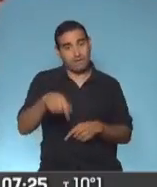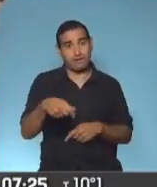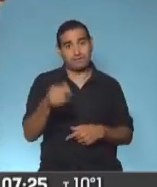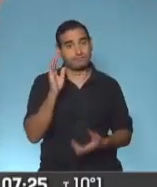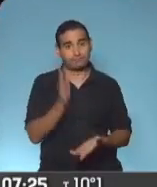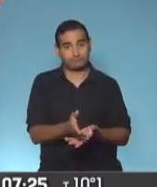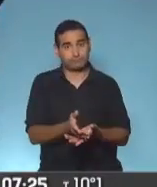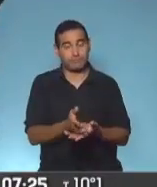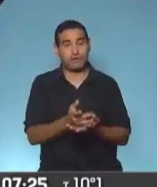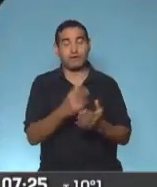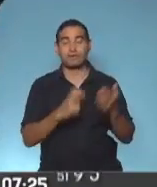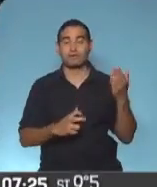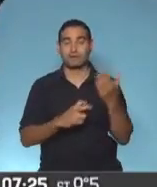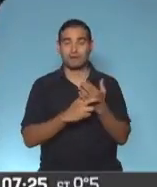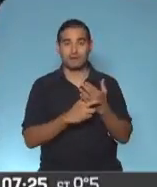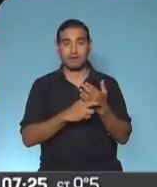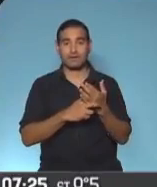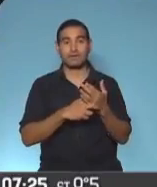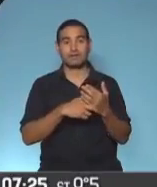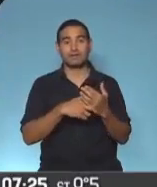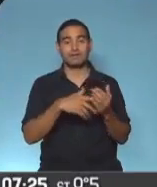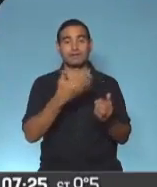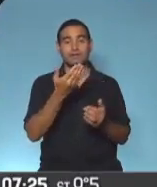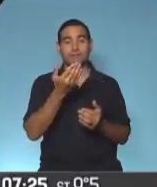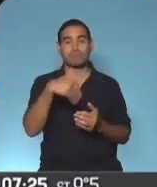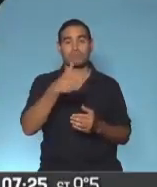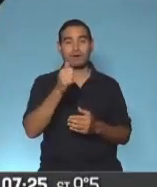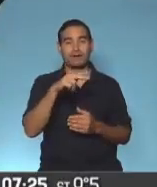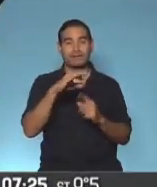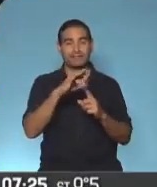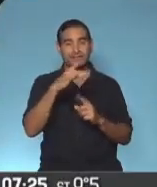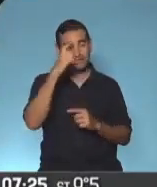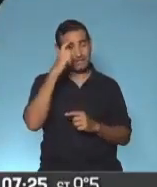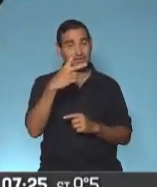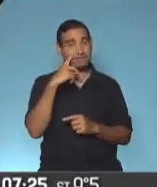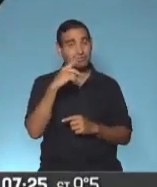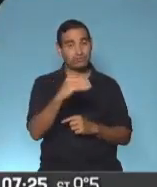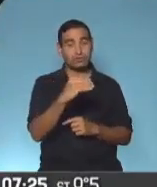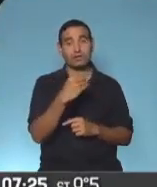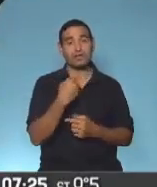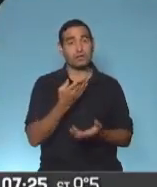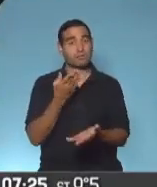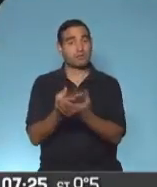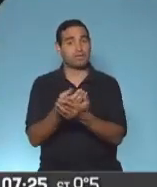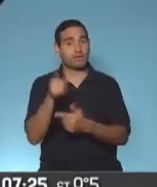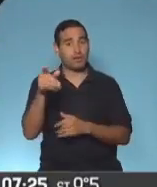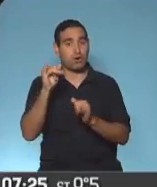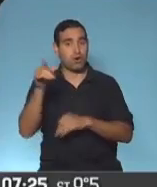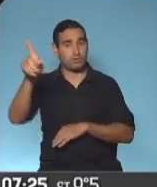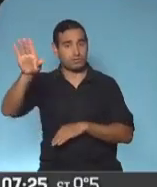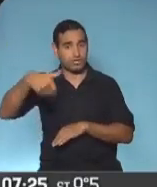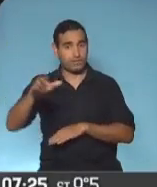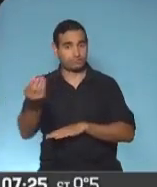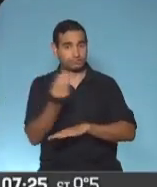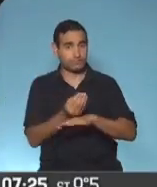penal. El fiscal Santiago Markevich acaba de disponer de pedir la indagatoria de este joven